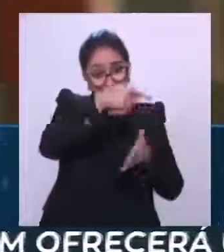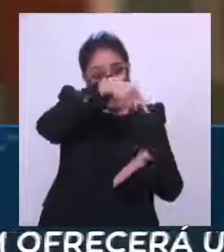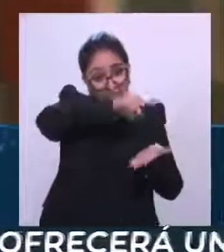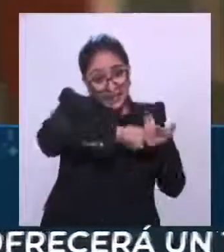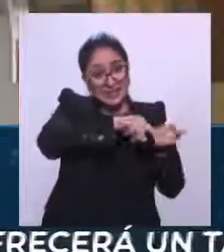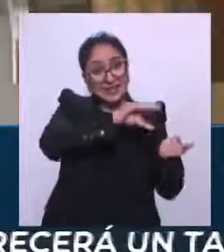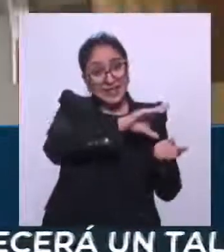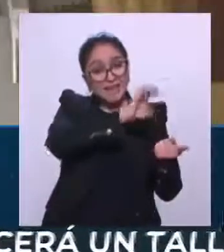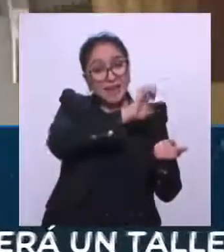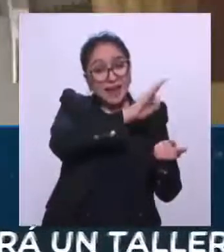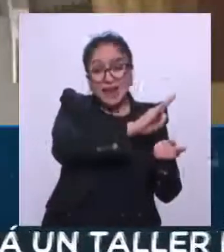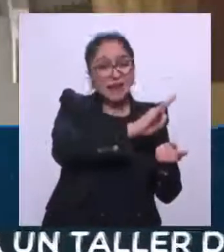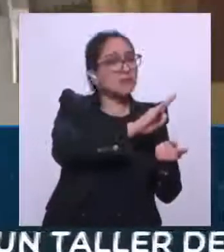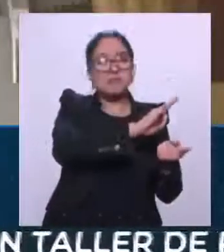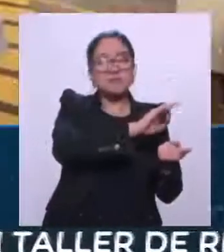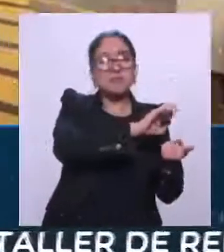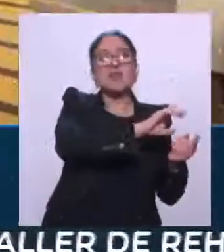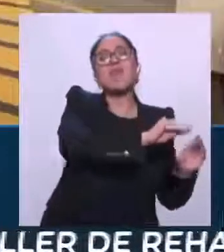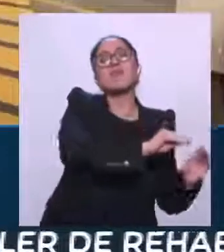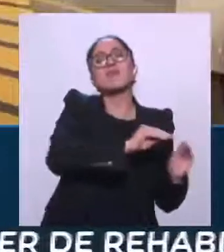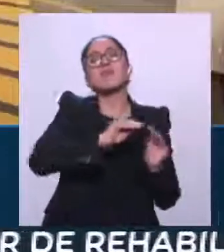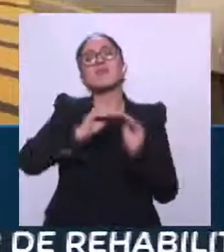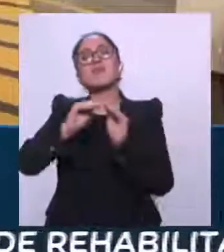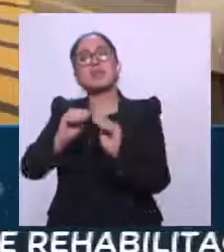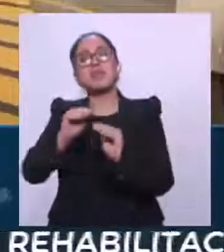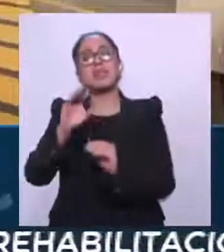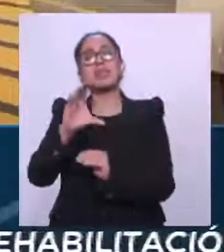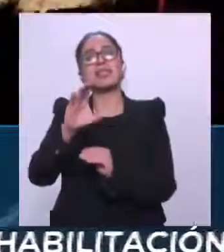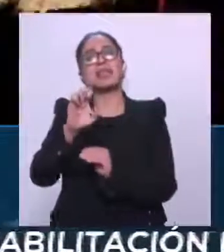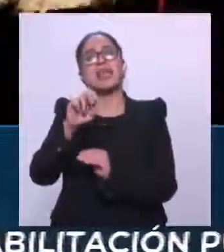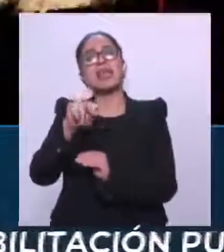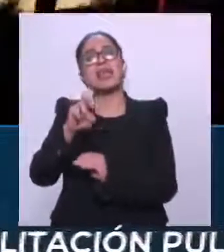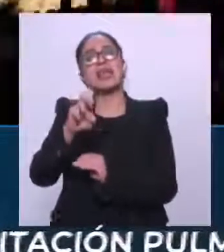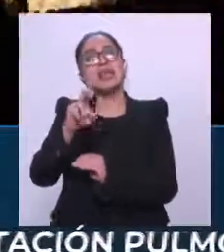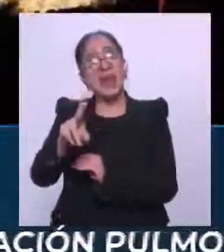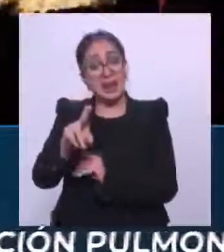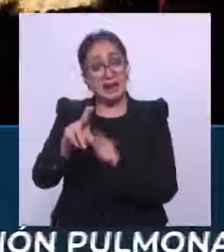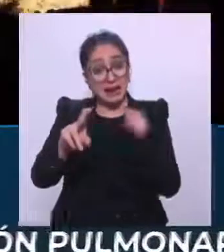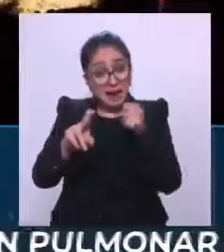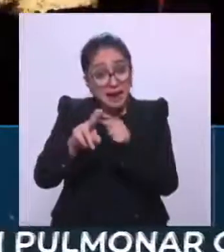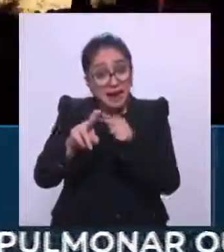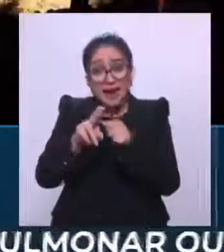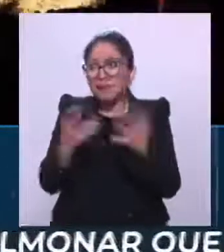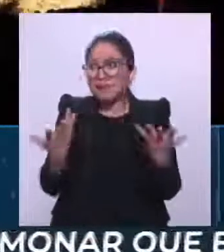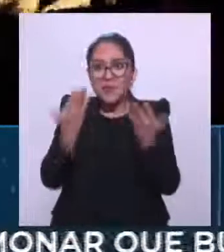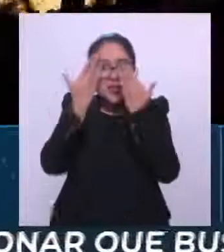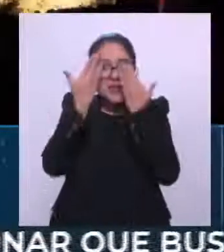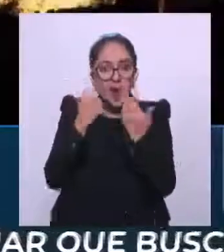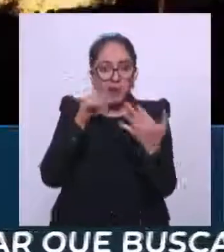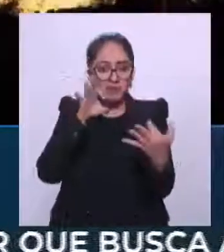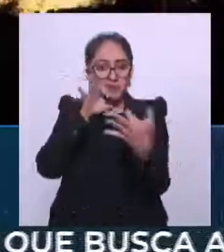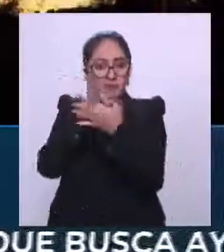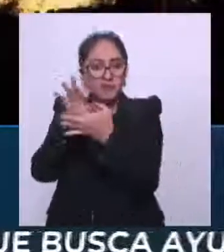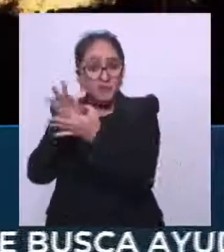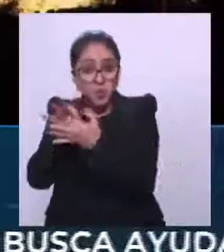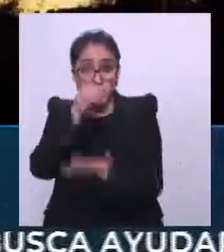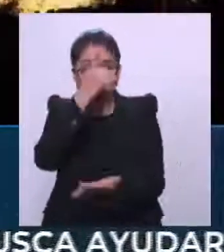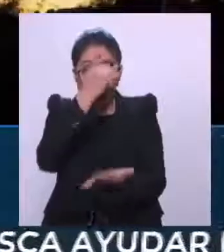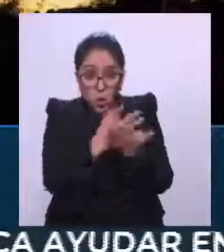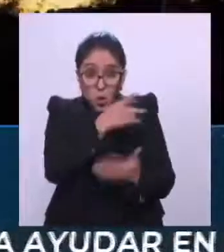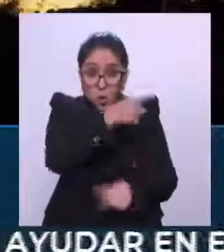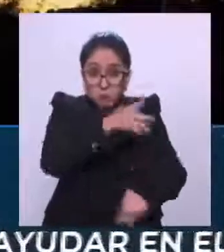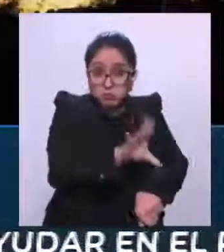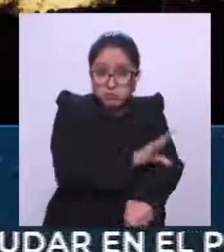Federal, se pasó a la CENER, efectivamente quedó desarticulado. No nada más se dio en el sector